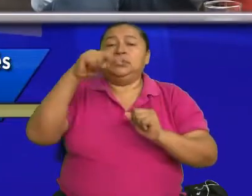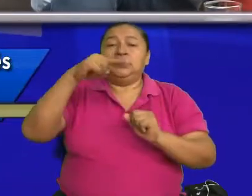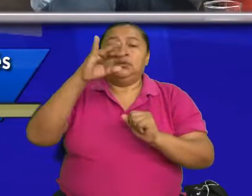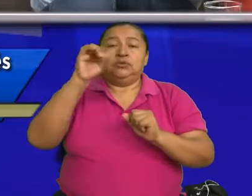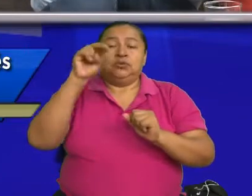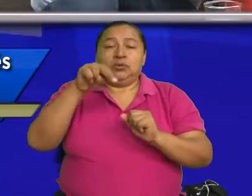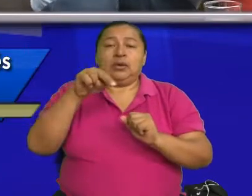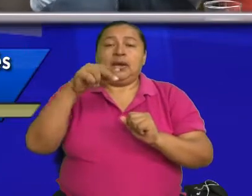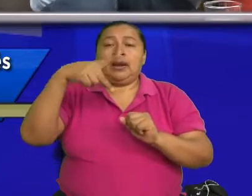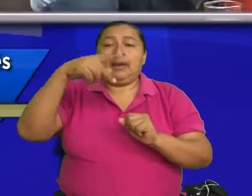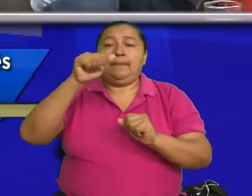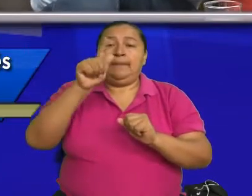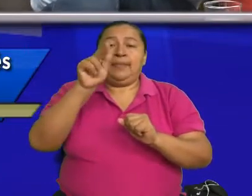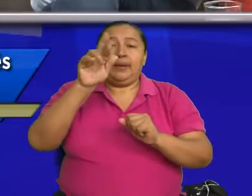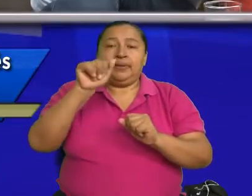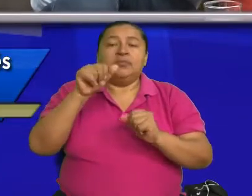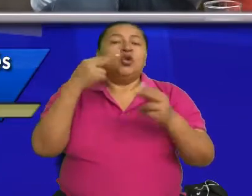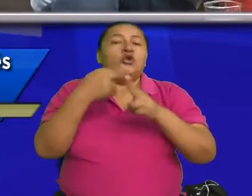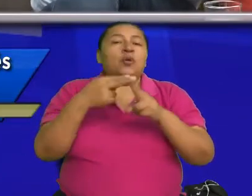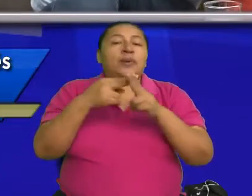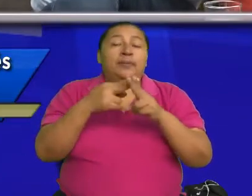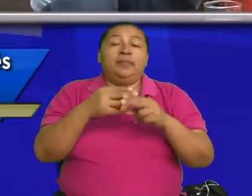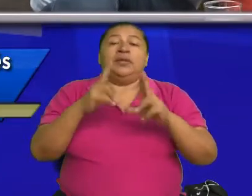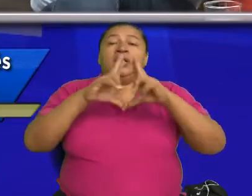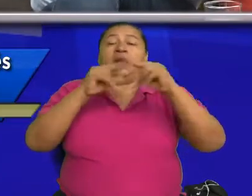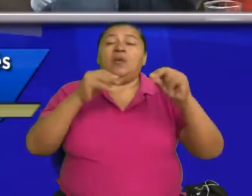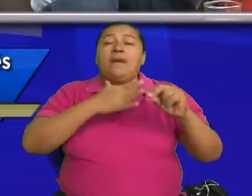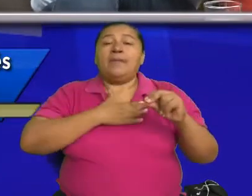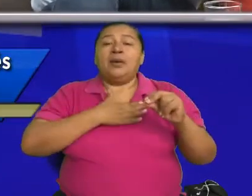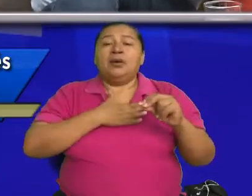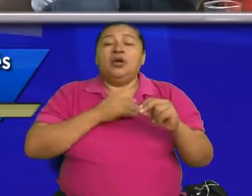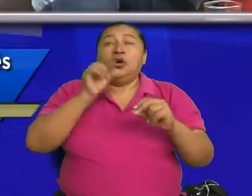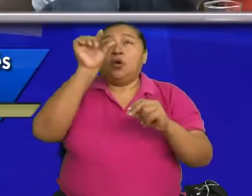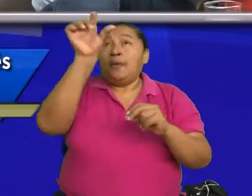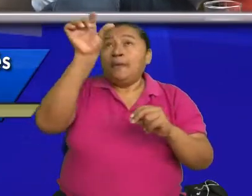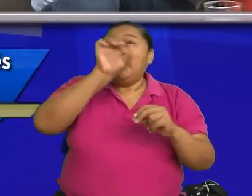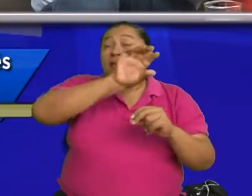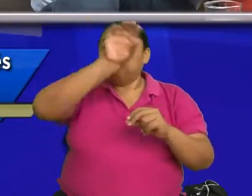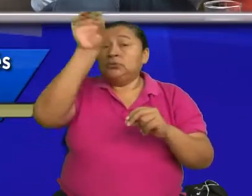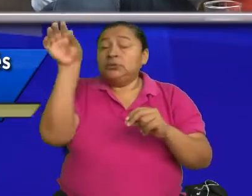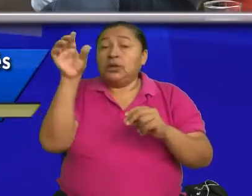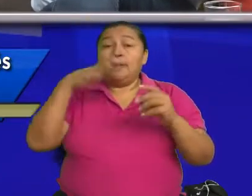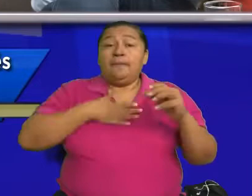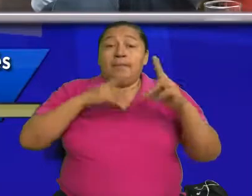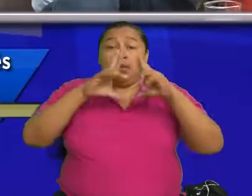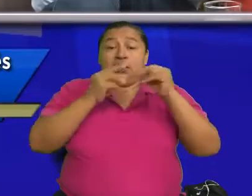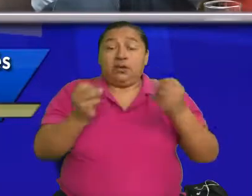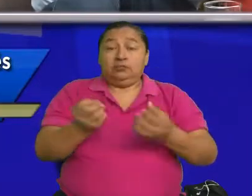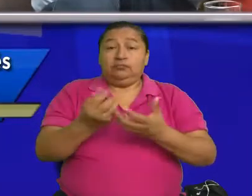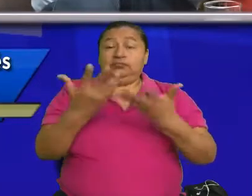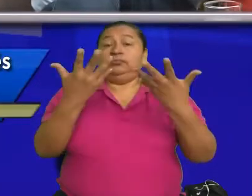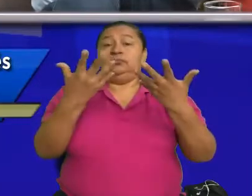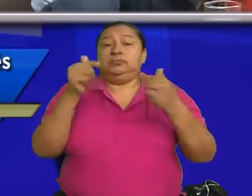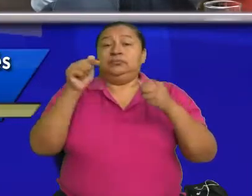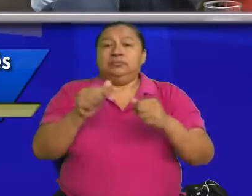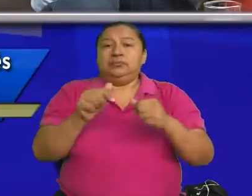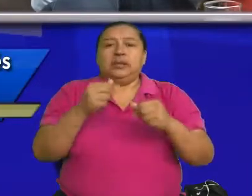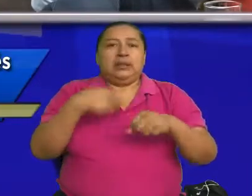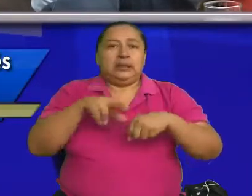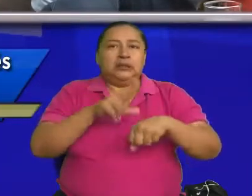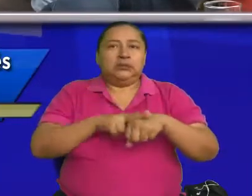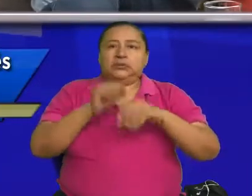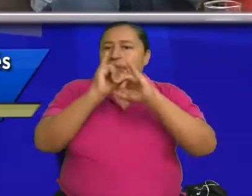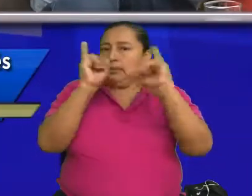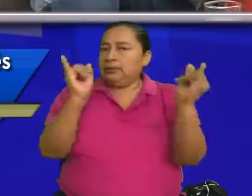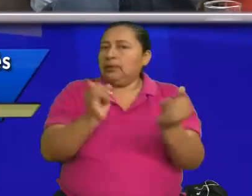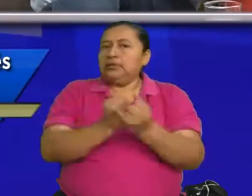única, Nicaragua Mía, de Tino López Guerra, con un pedazo de cielo, mi Nicaragua se formó, que es conocida a nivel mundial, nacional y a nivel